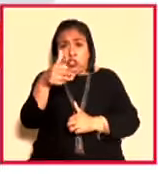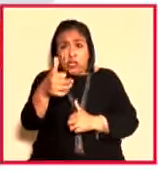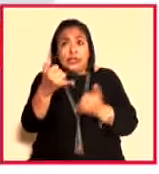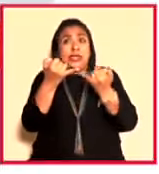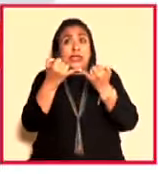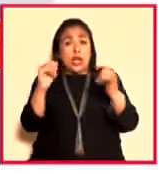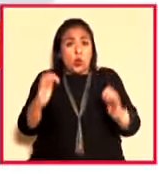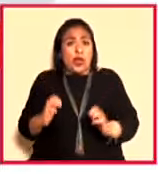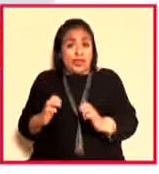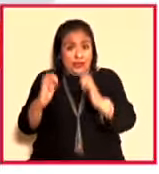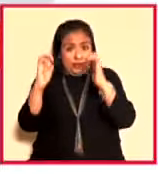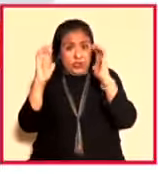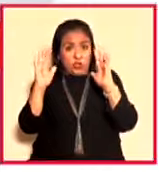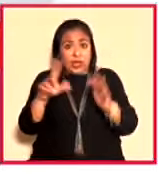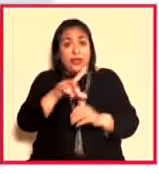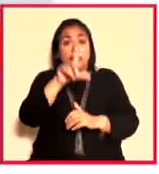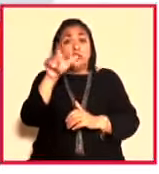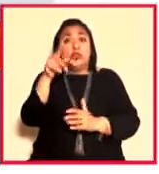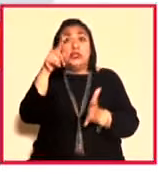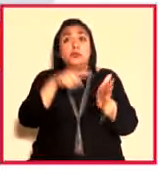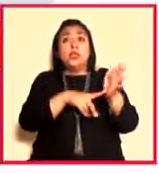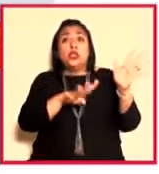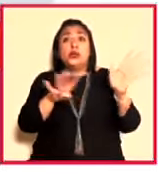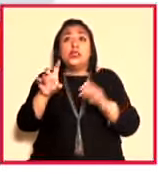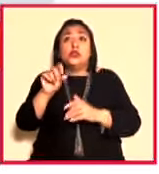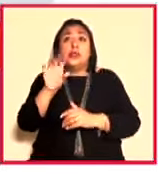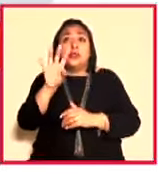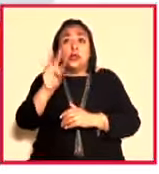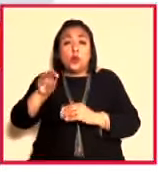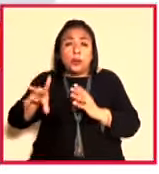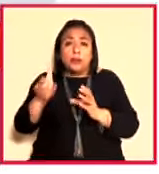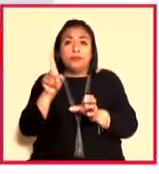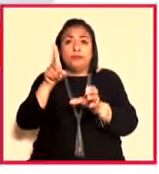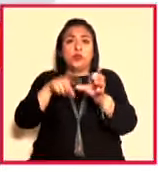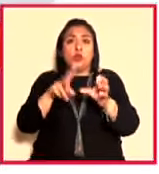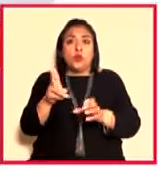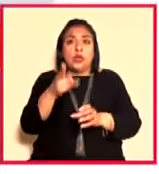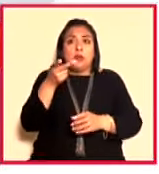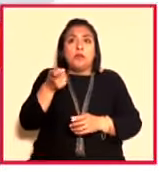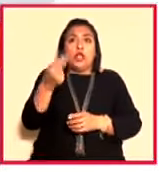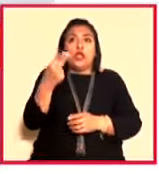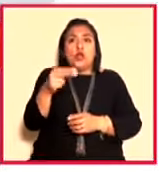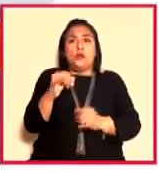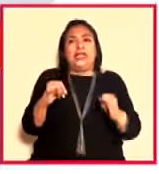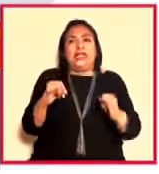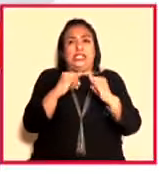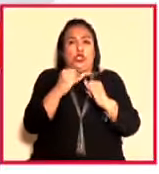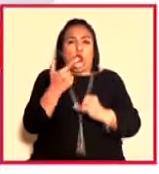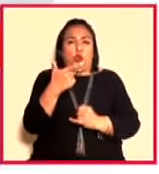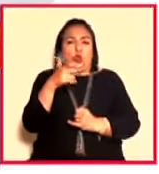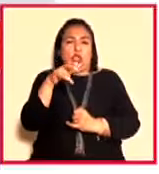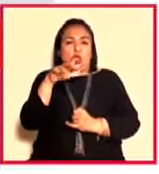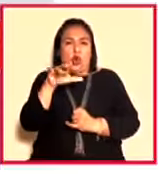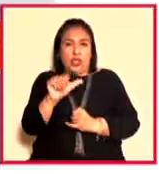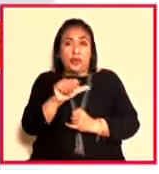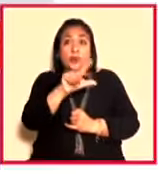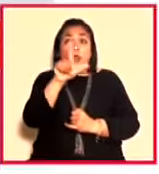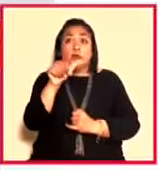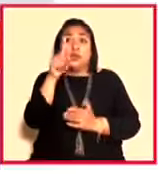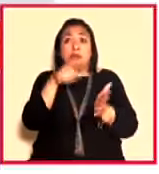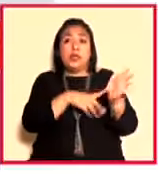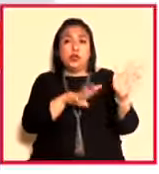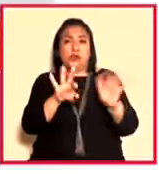edificio y hasta 1929 que se incorporó a la UNAM con el nombre de Instituto de Geología, aunque en